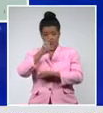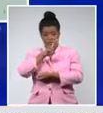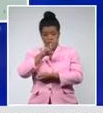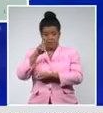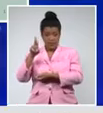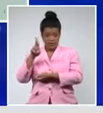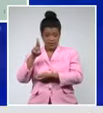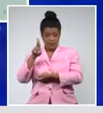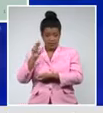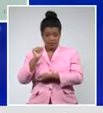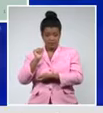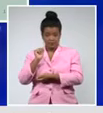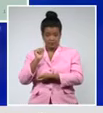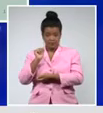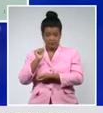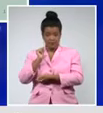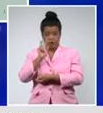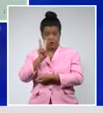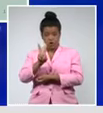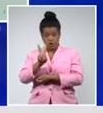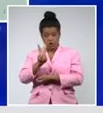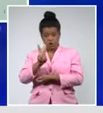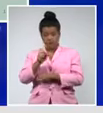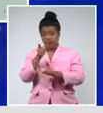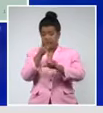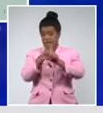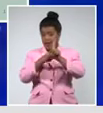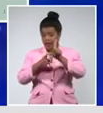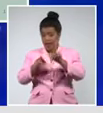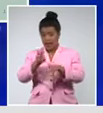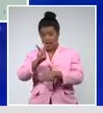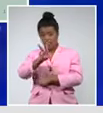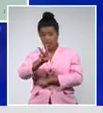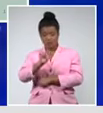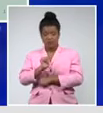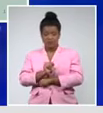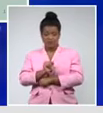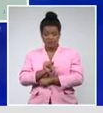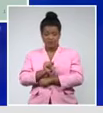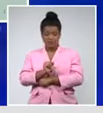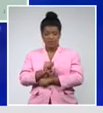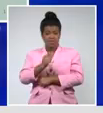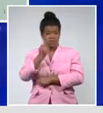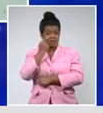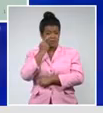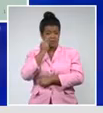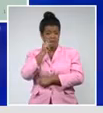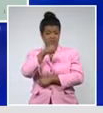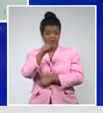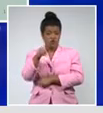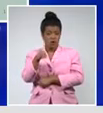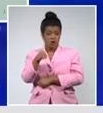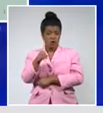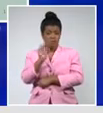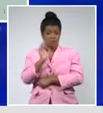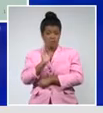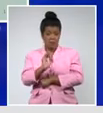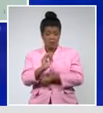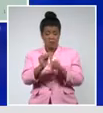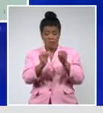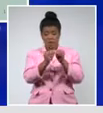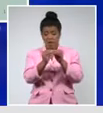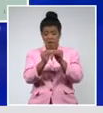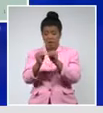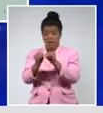Regla 2 de cada uno. Como ven, son casos que no han transmitido en la comunidad